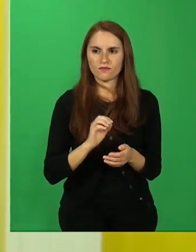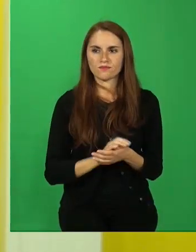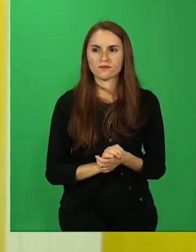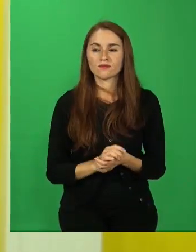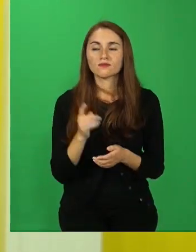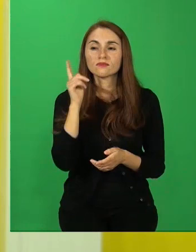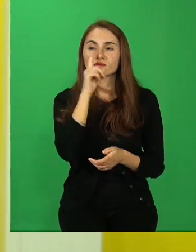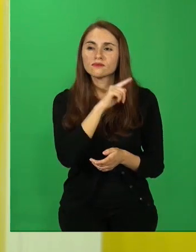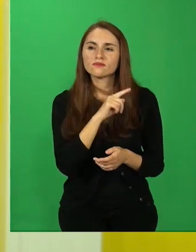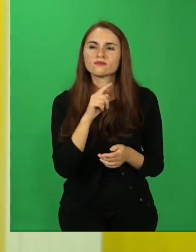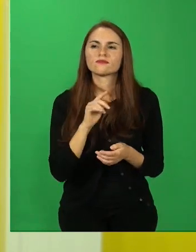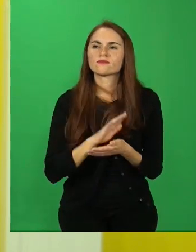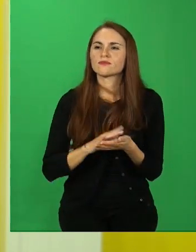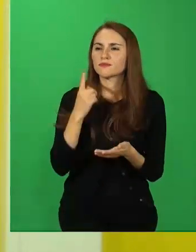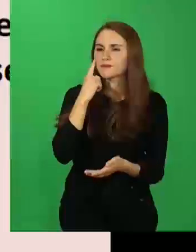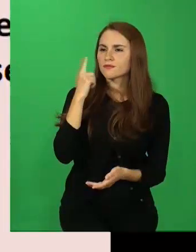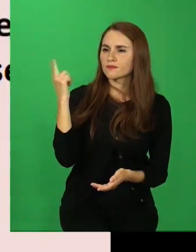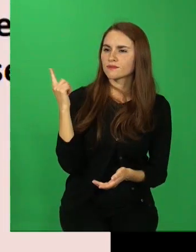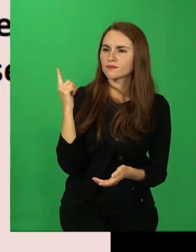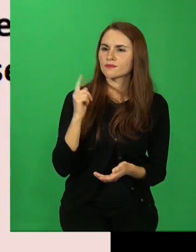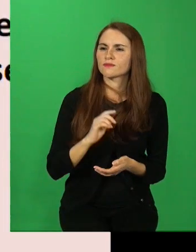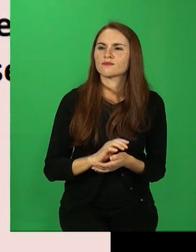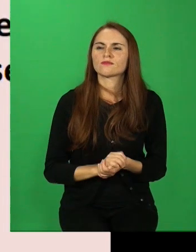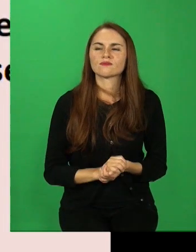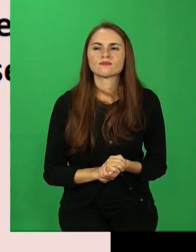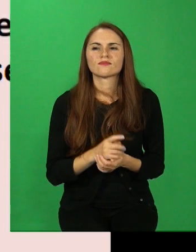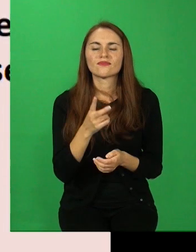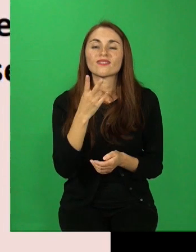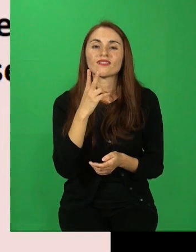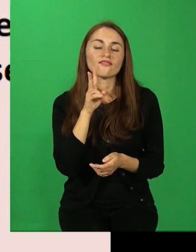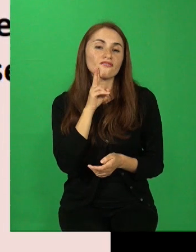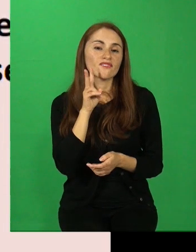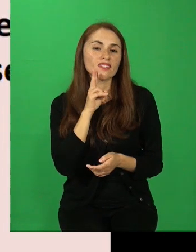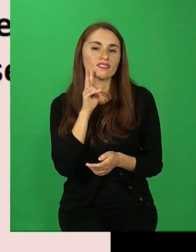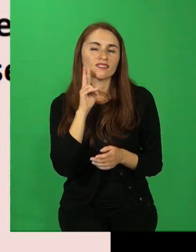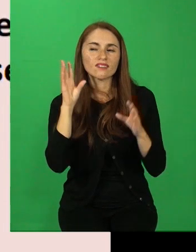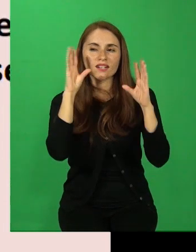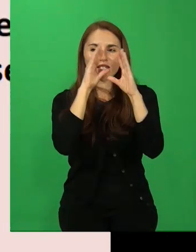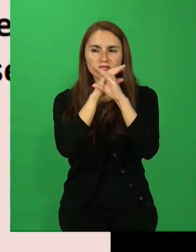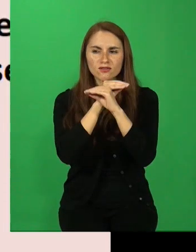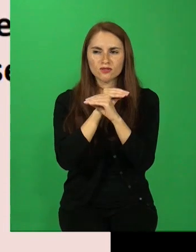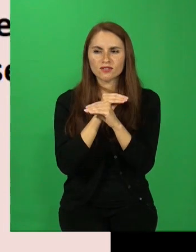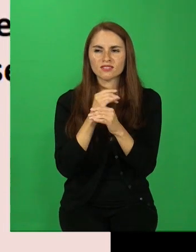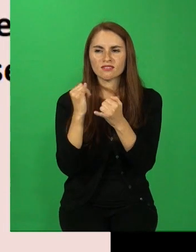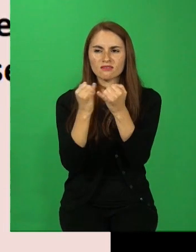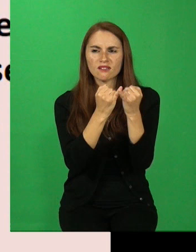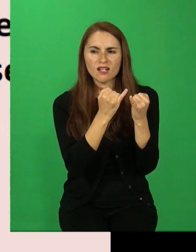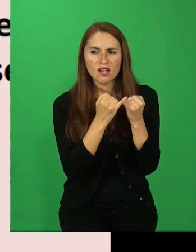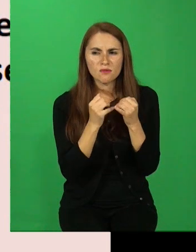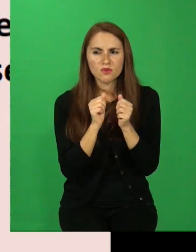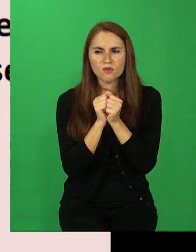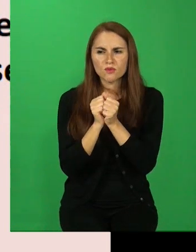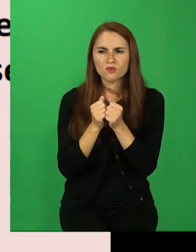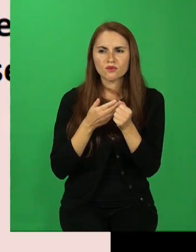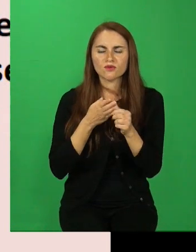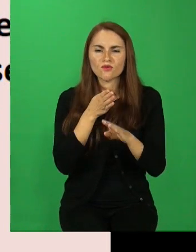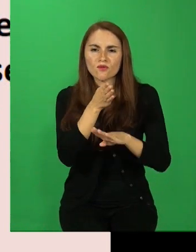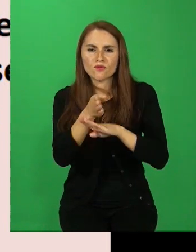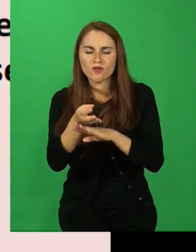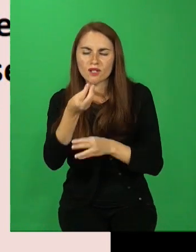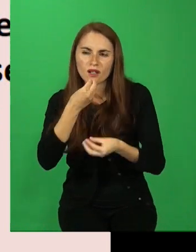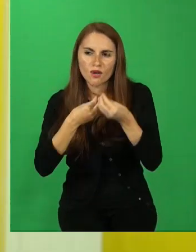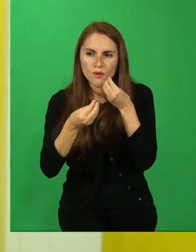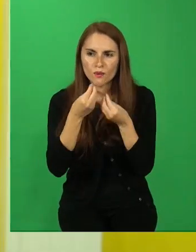la noche cuando Manuel y sus amigos pensaron salir a cenar. Nunca se imaginaron lo que pasaría juntos aquella